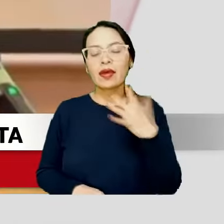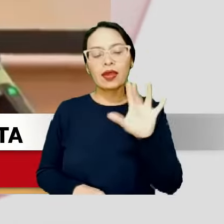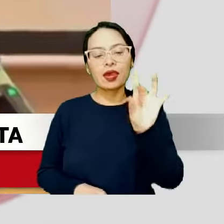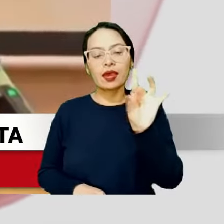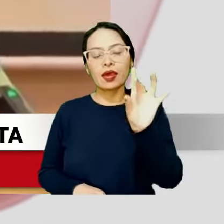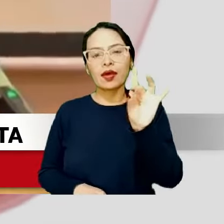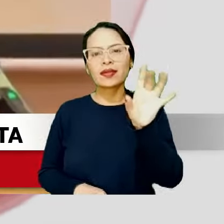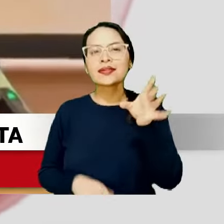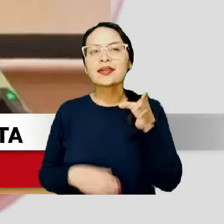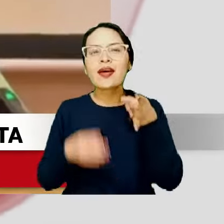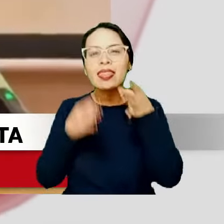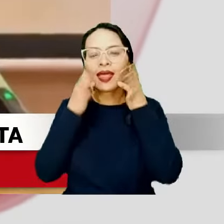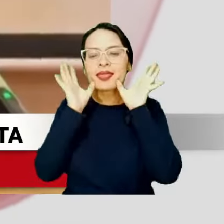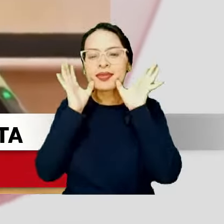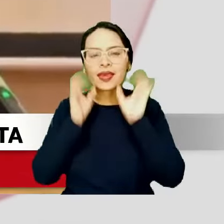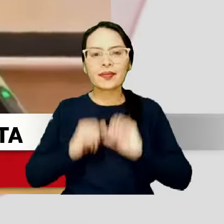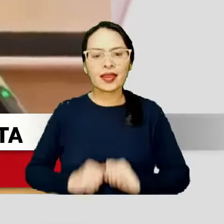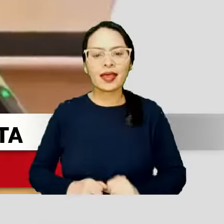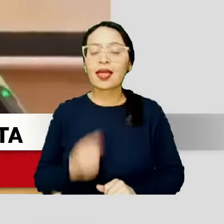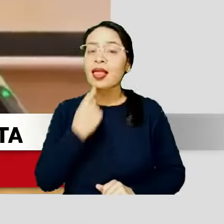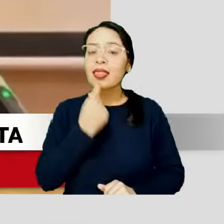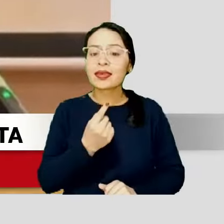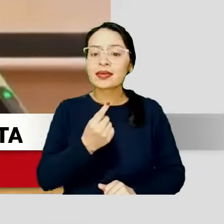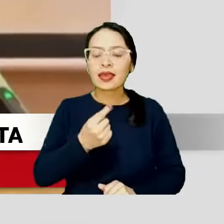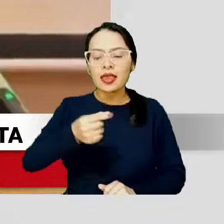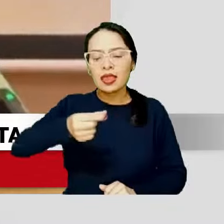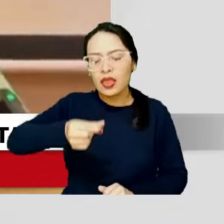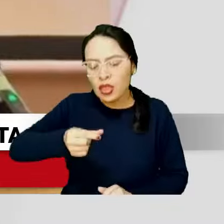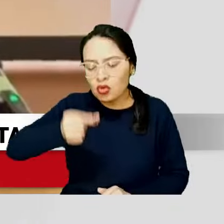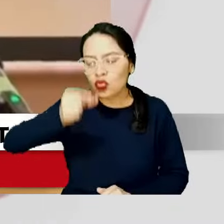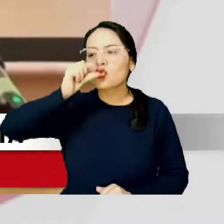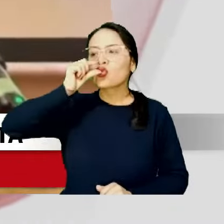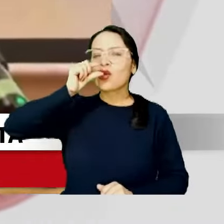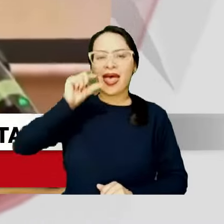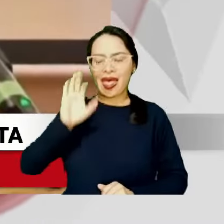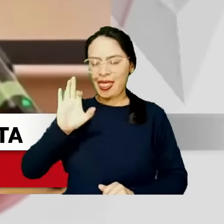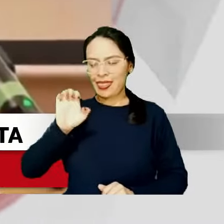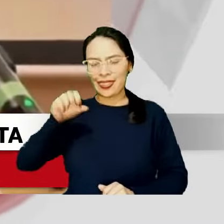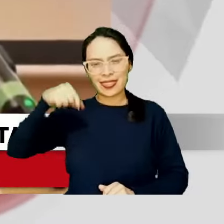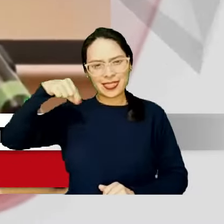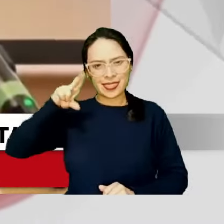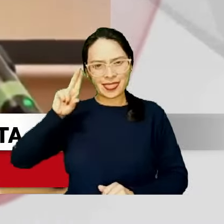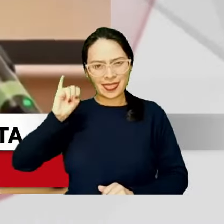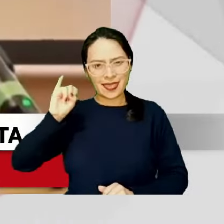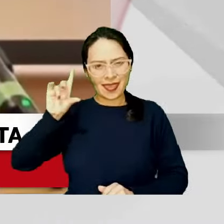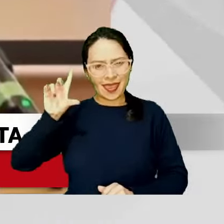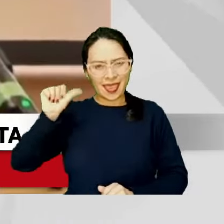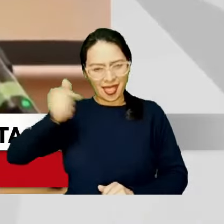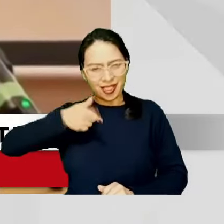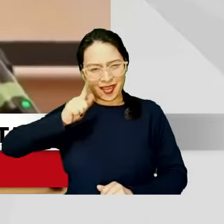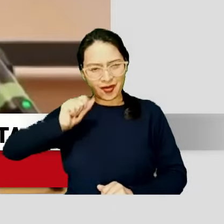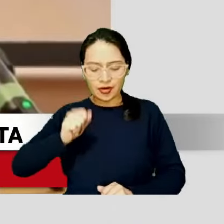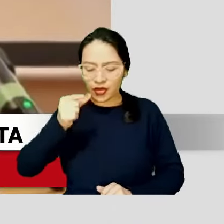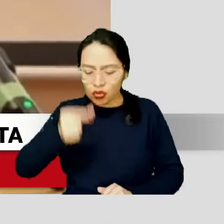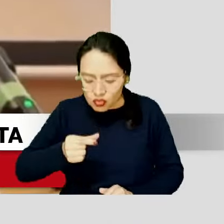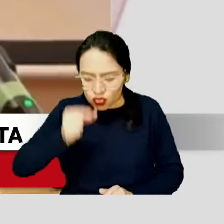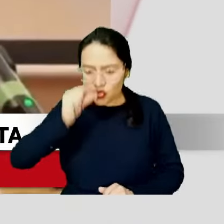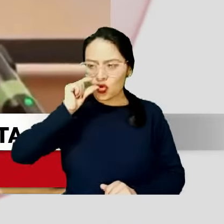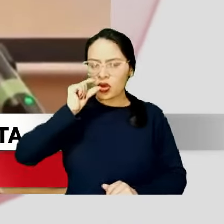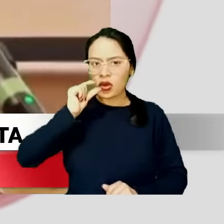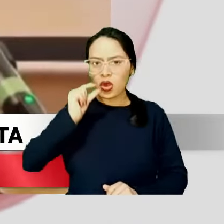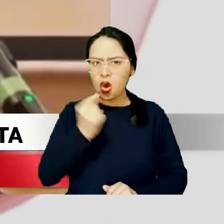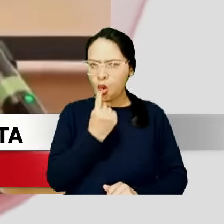sorbos de tequila. Sin embargo, las autoridades de República Dominicana sitúan más de dos shots de